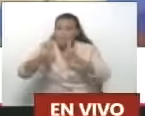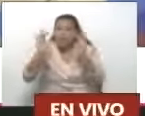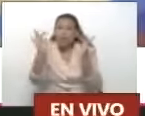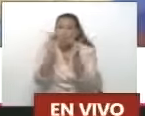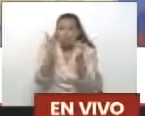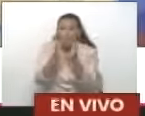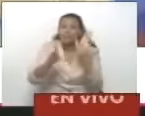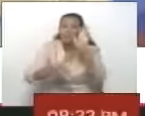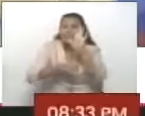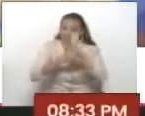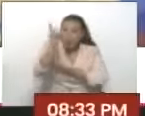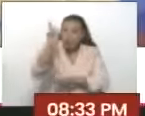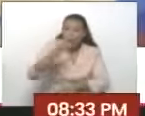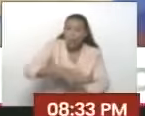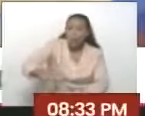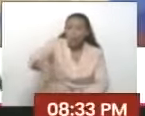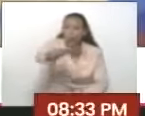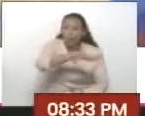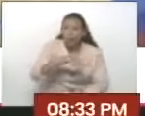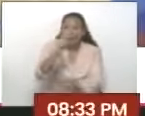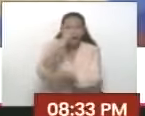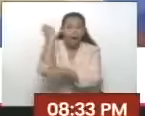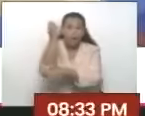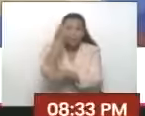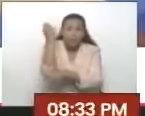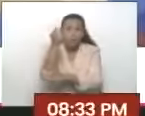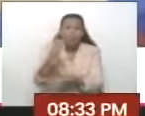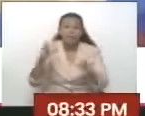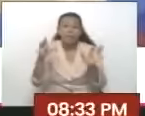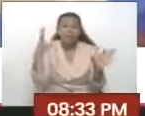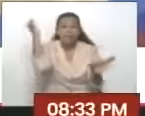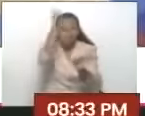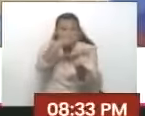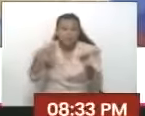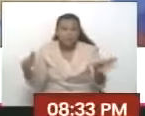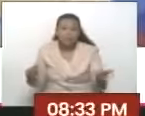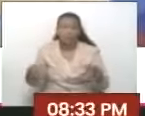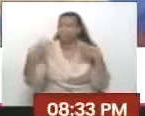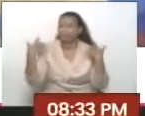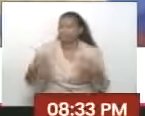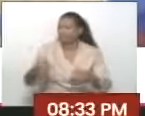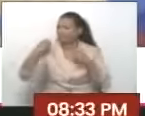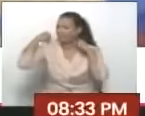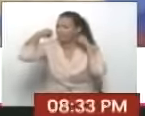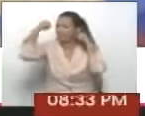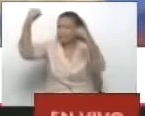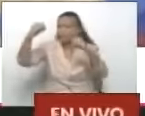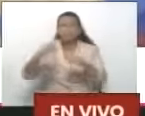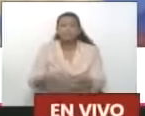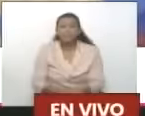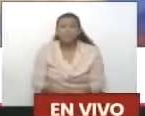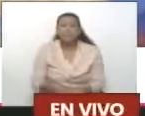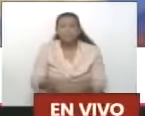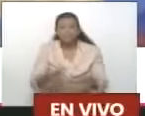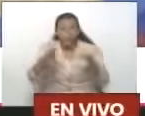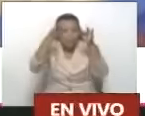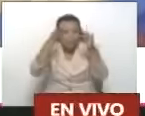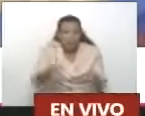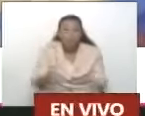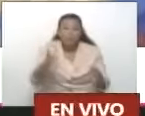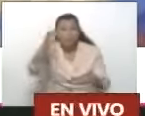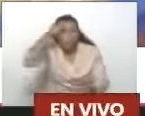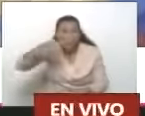el desarrollo hacia Apure y hacia Amazonas. Es una victoria que va a obtener el